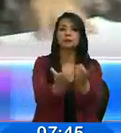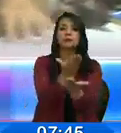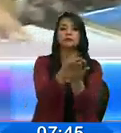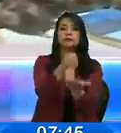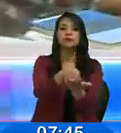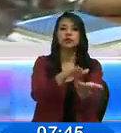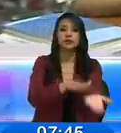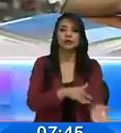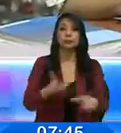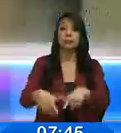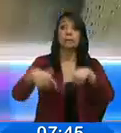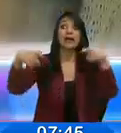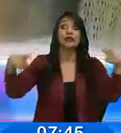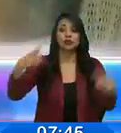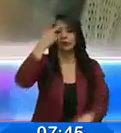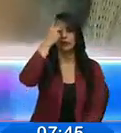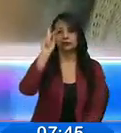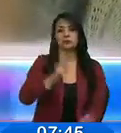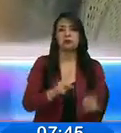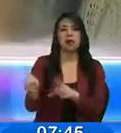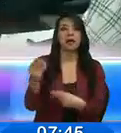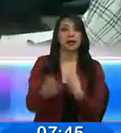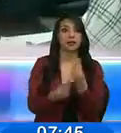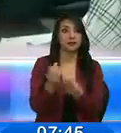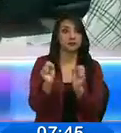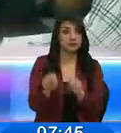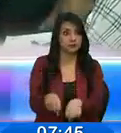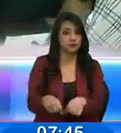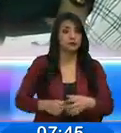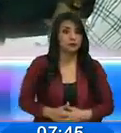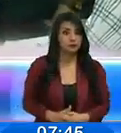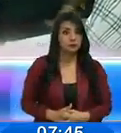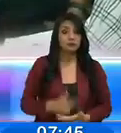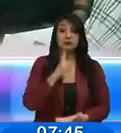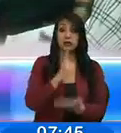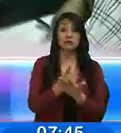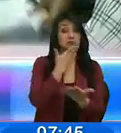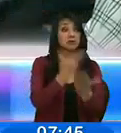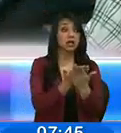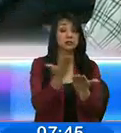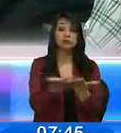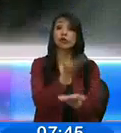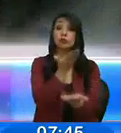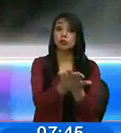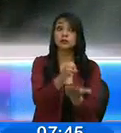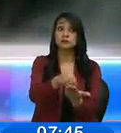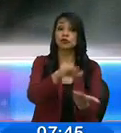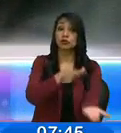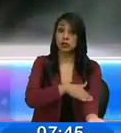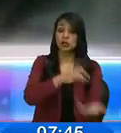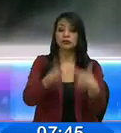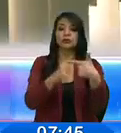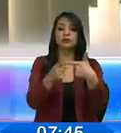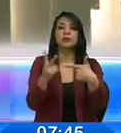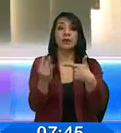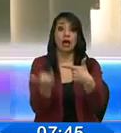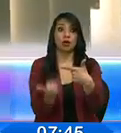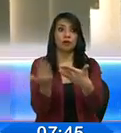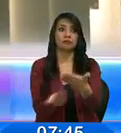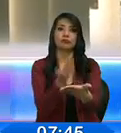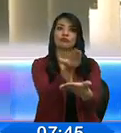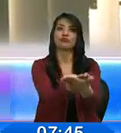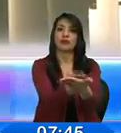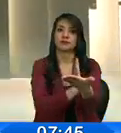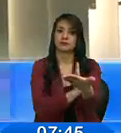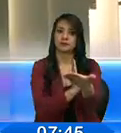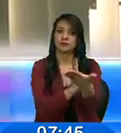que sea la mayoría quien defina qué plan realizar. Socializamos tanto su proyecto como el proyecto que le vamos a presentar nosotros